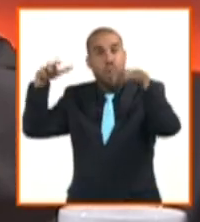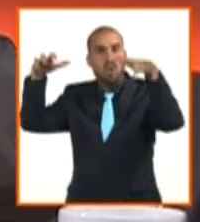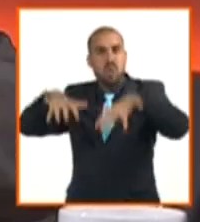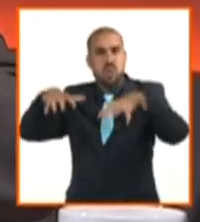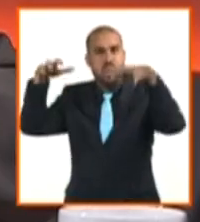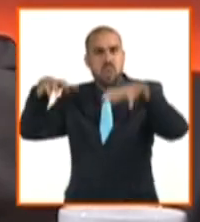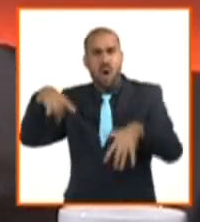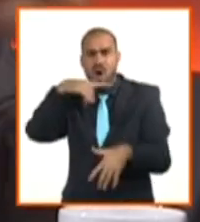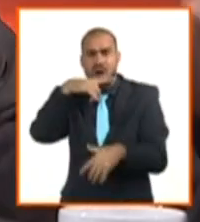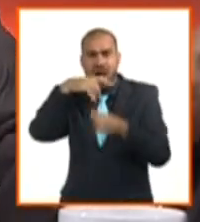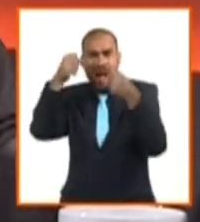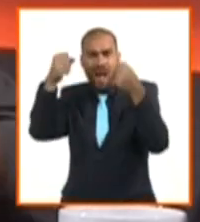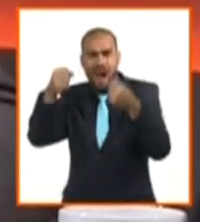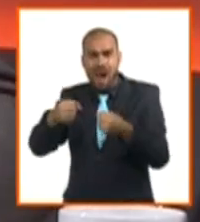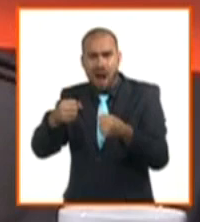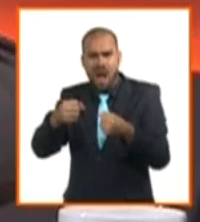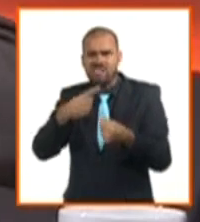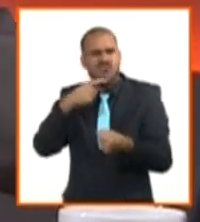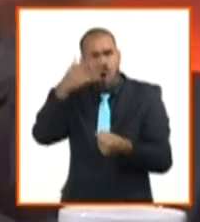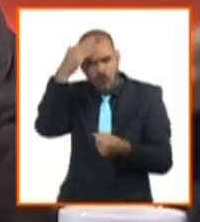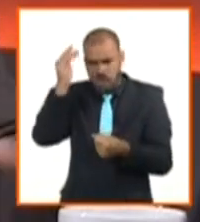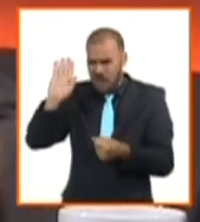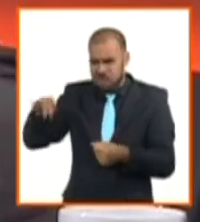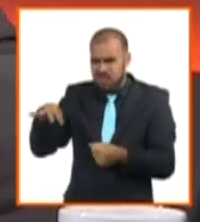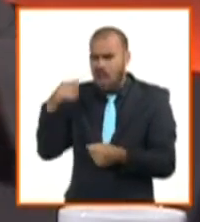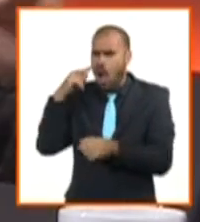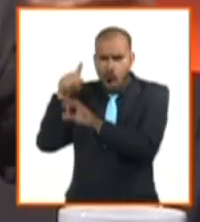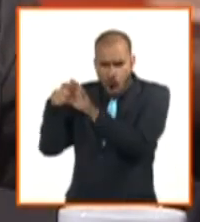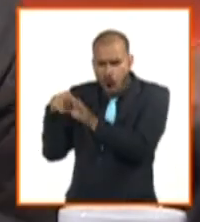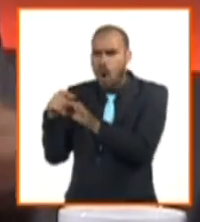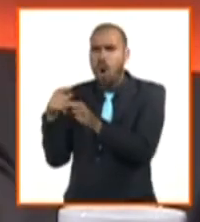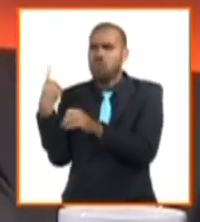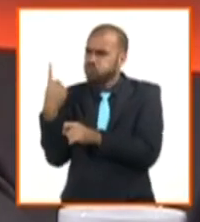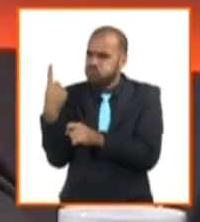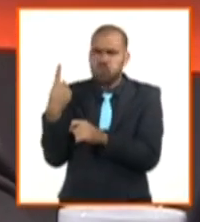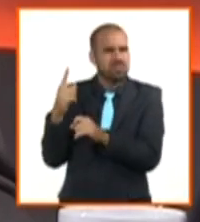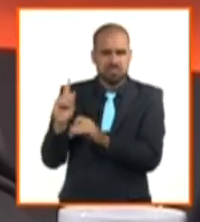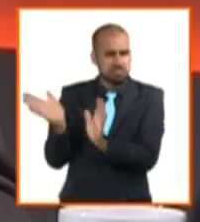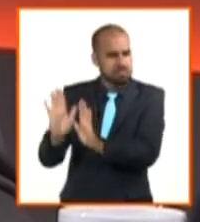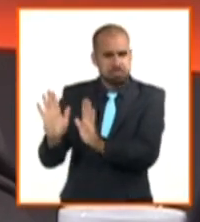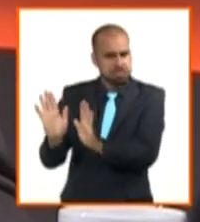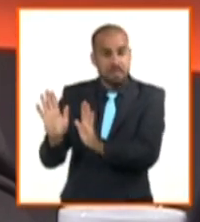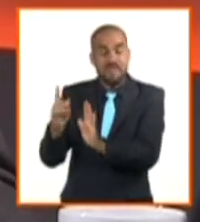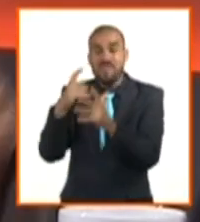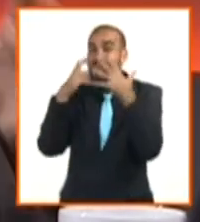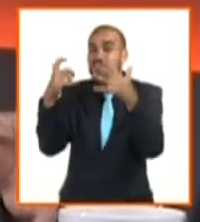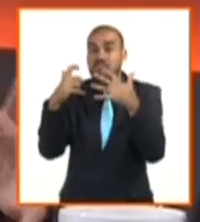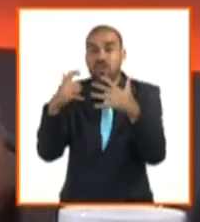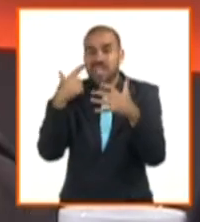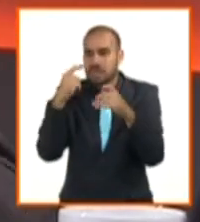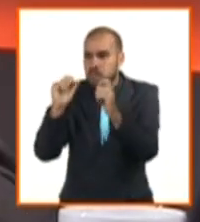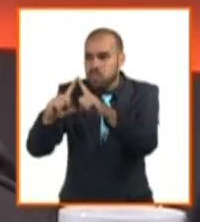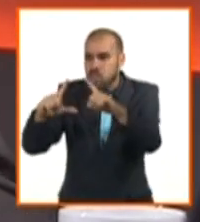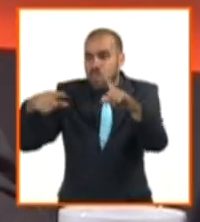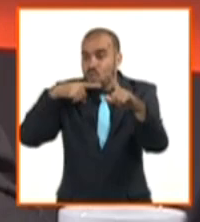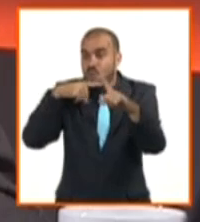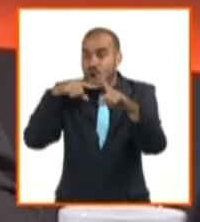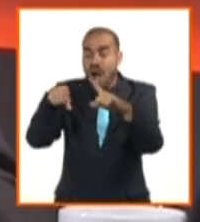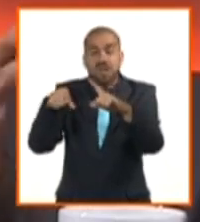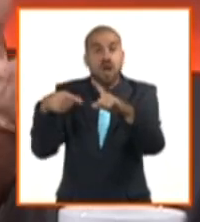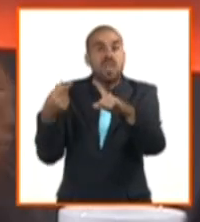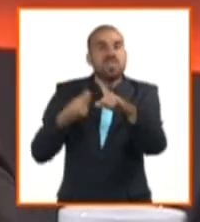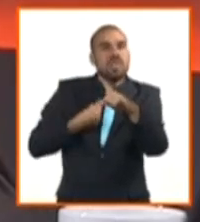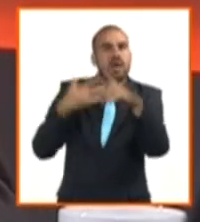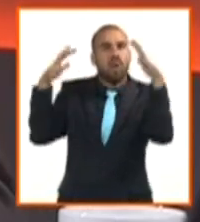una depresión tropical no importa si hay una tormenta tropical lo que sea pero la lluvia el factor importante